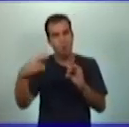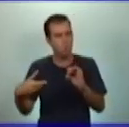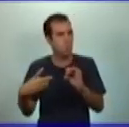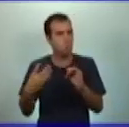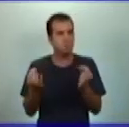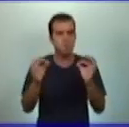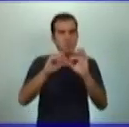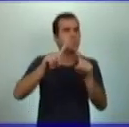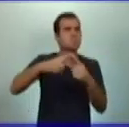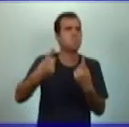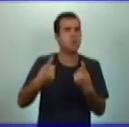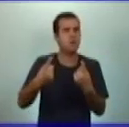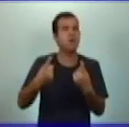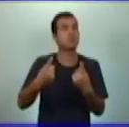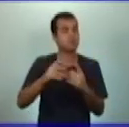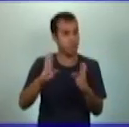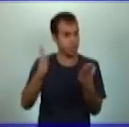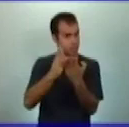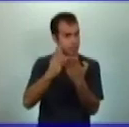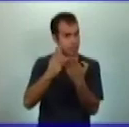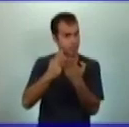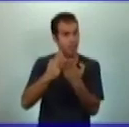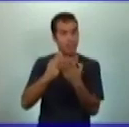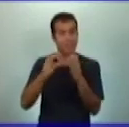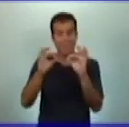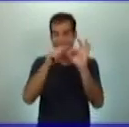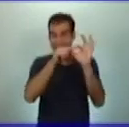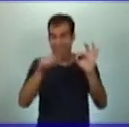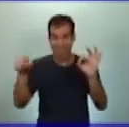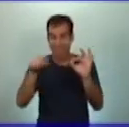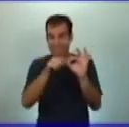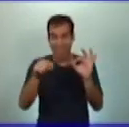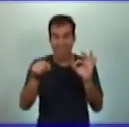estudiamos, que el enlace químico que los mantiene unidos es el enlace